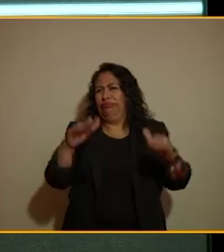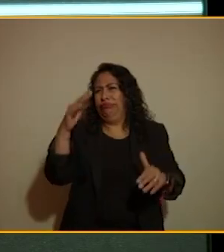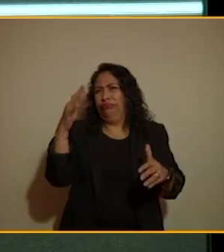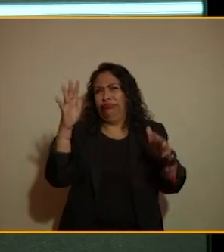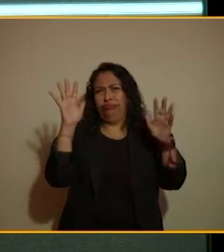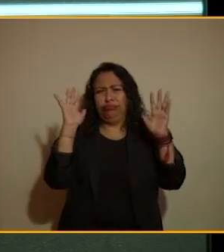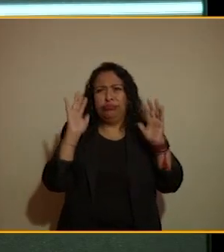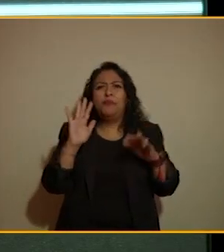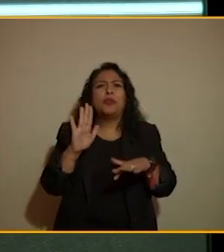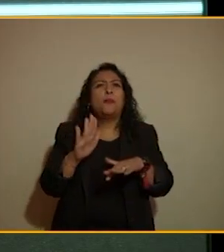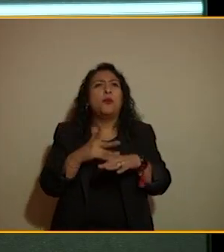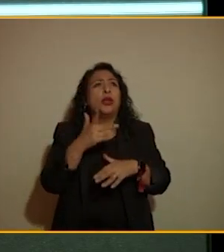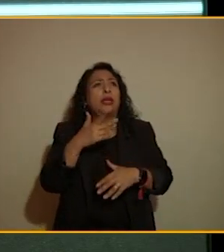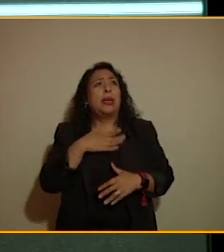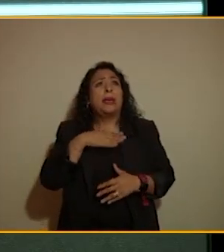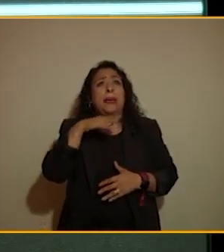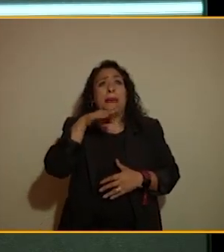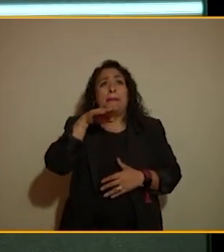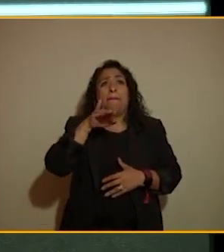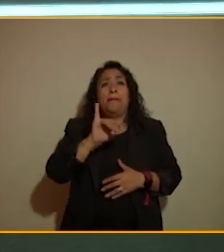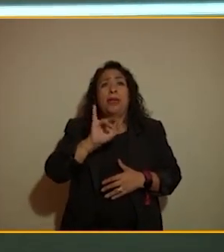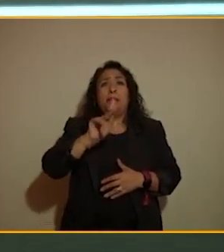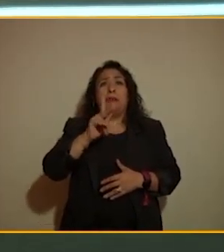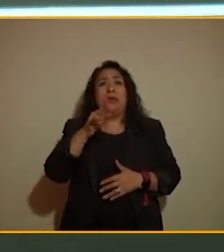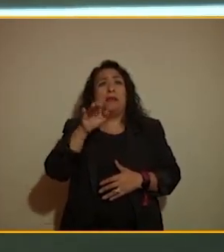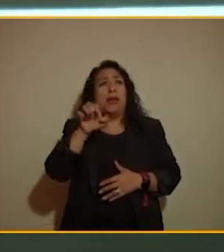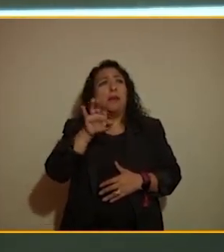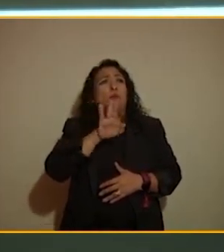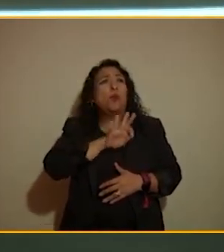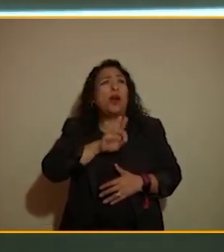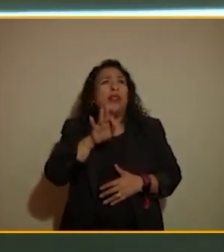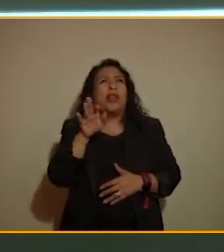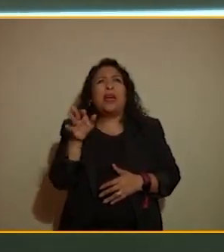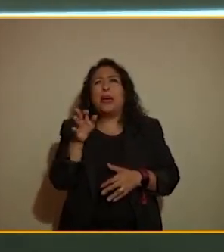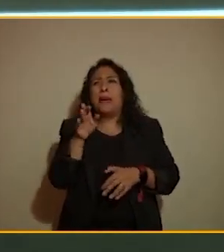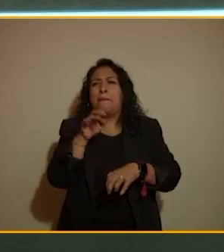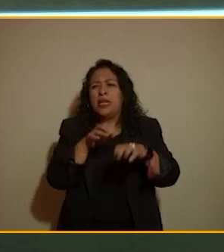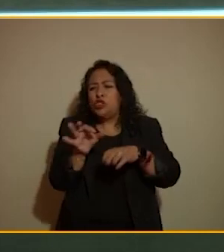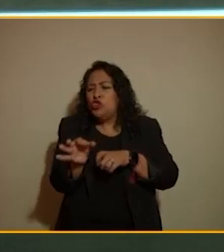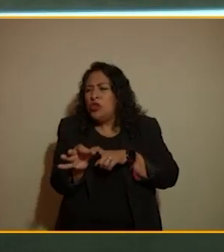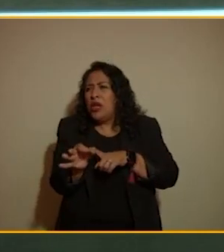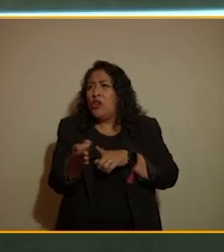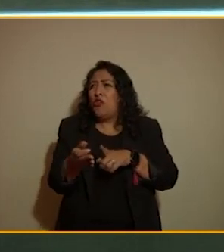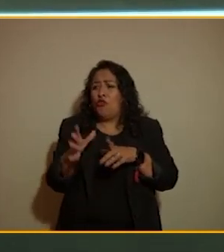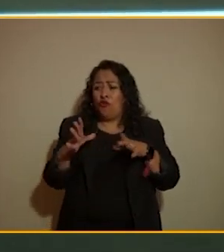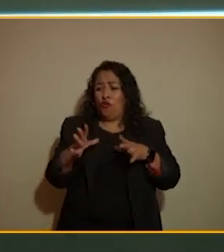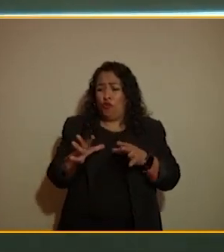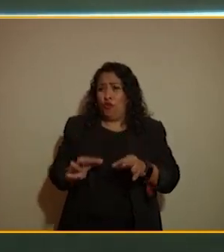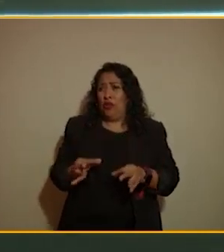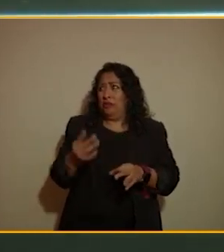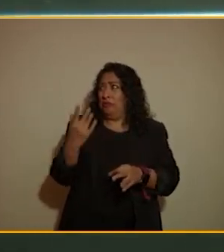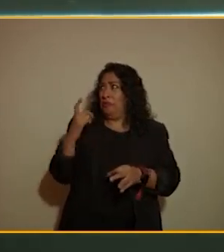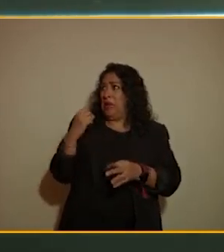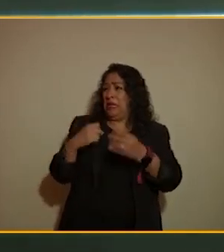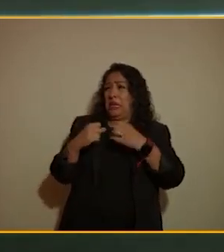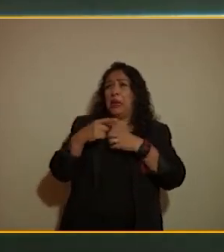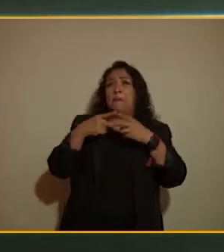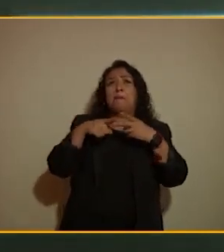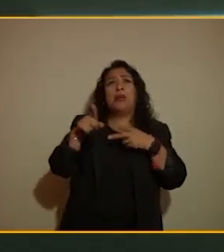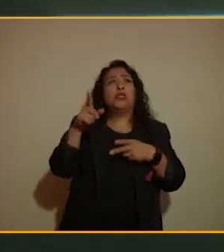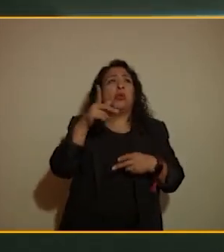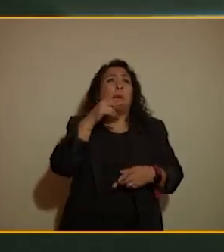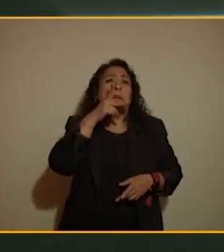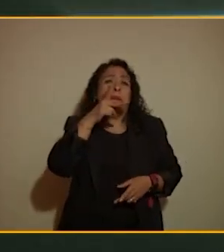qué? Porque MIPYMES puede ser esa microempresa que fue fundada hace 20 años, que empezó el padre de